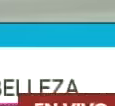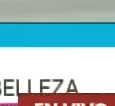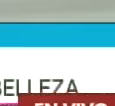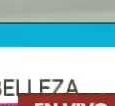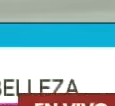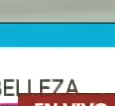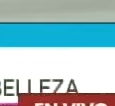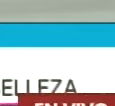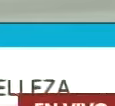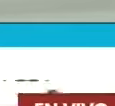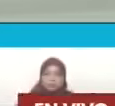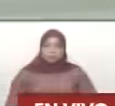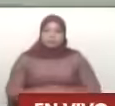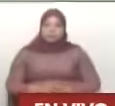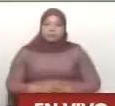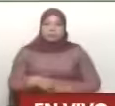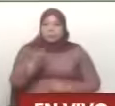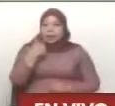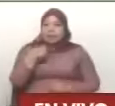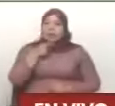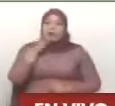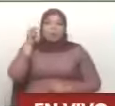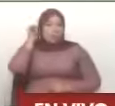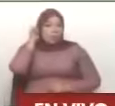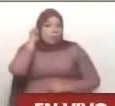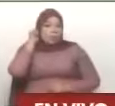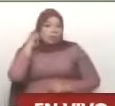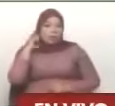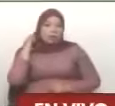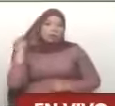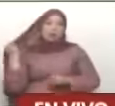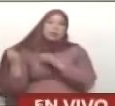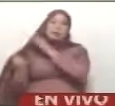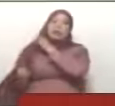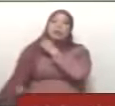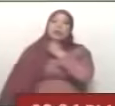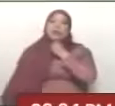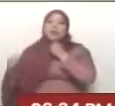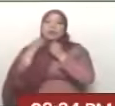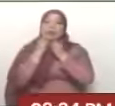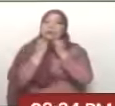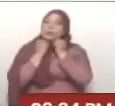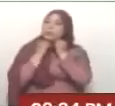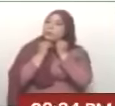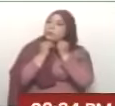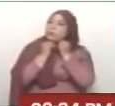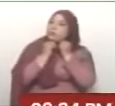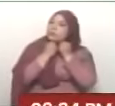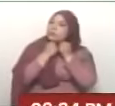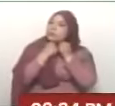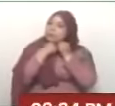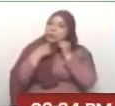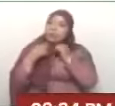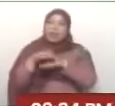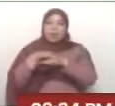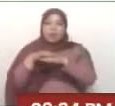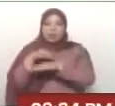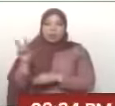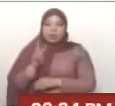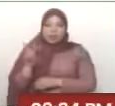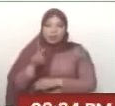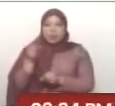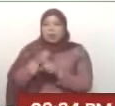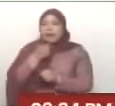arreglada y bonita. Y eso es correcto y es justo, ¿verdad? Claro. Y además eso genera bastantes fuentes de empleo, de